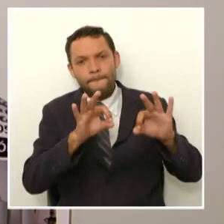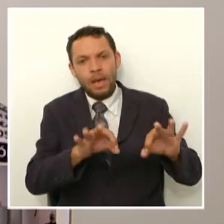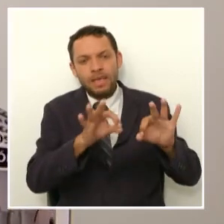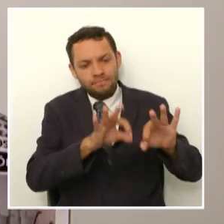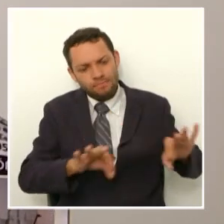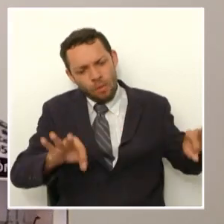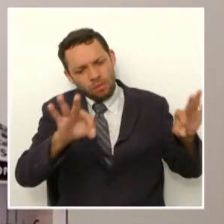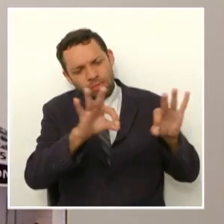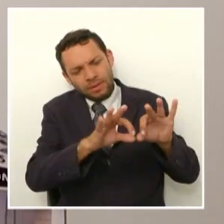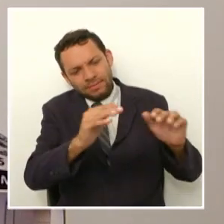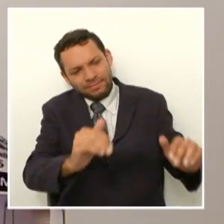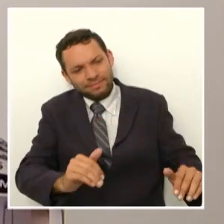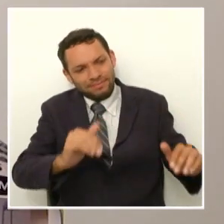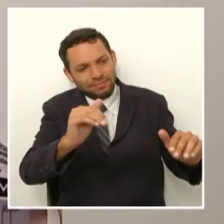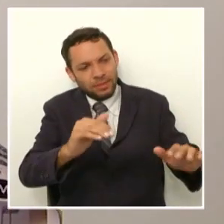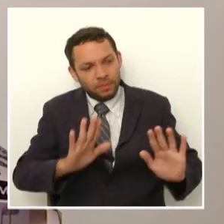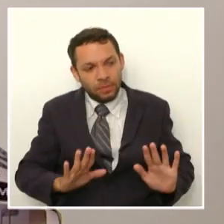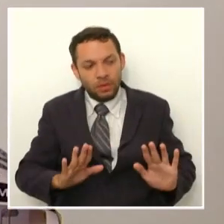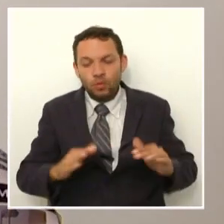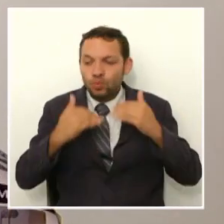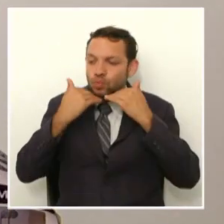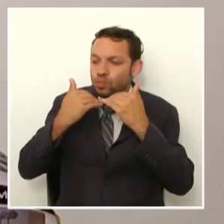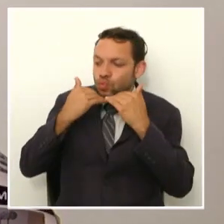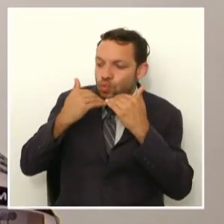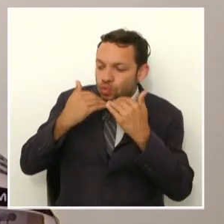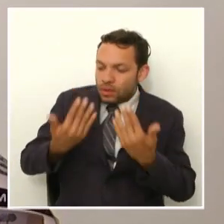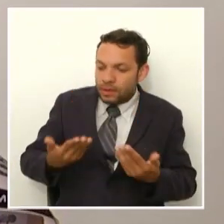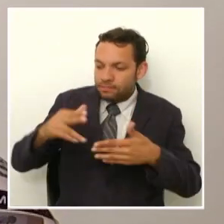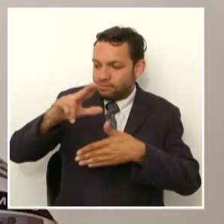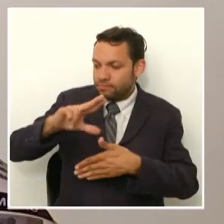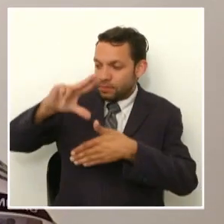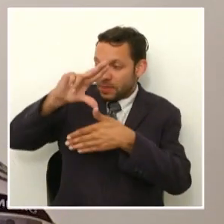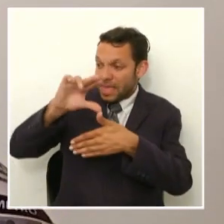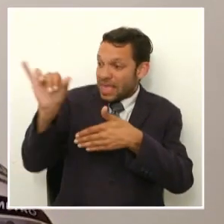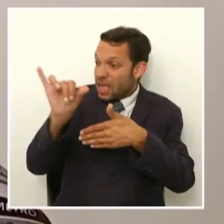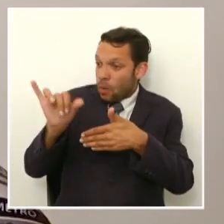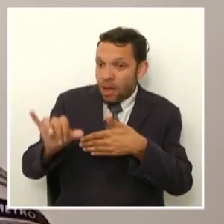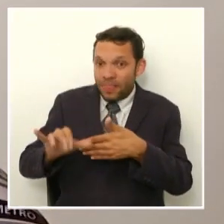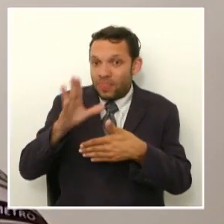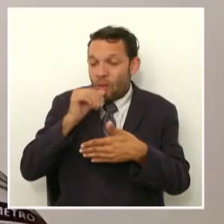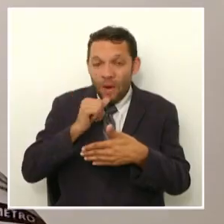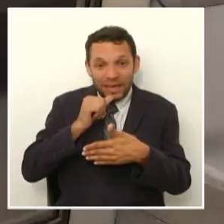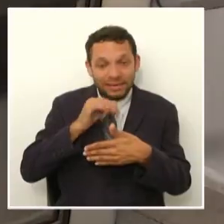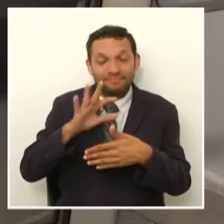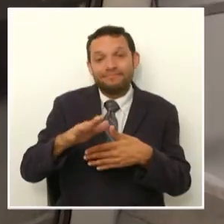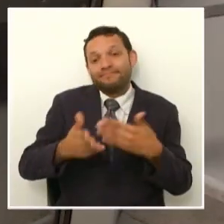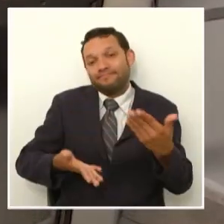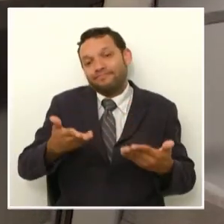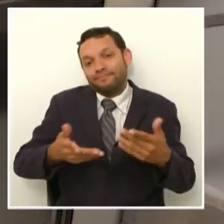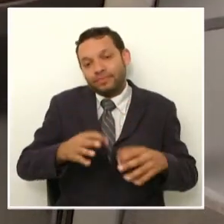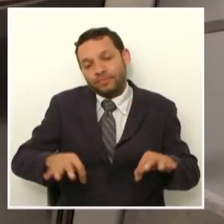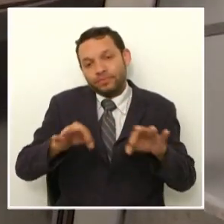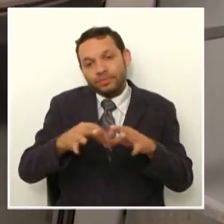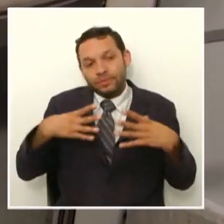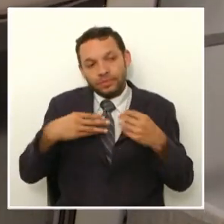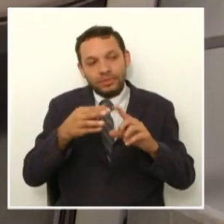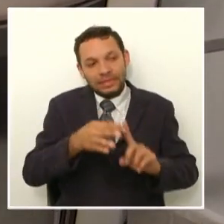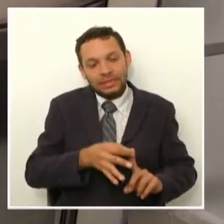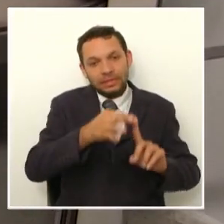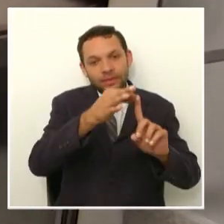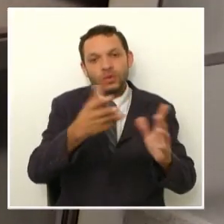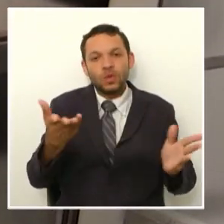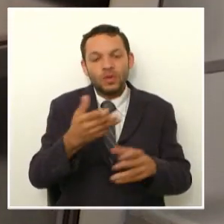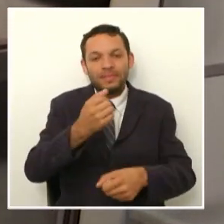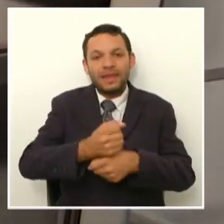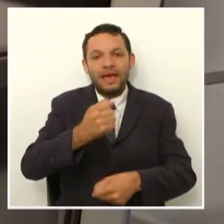importancia enorme. Yo no sé cuántos aparatos puede haber en Latinoamérica de esos. Este aparato estaba en el Hospital Santa